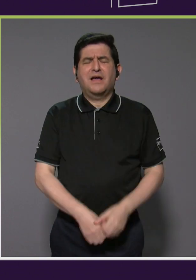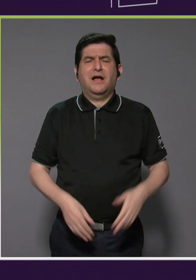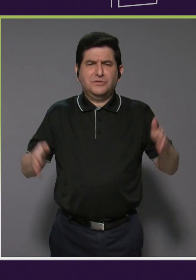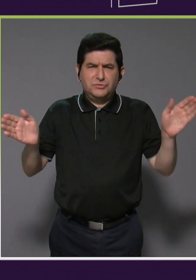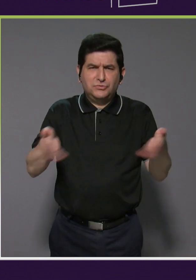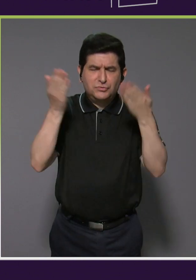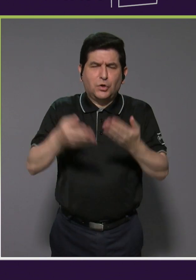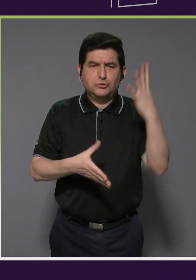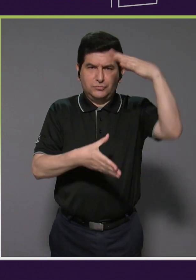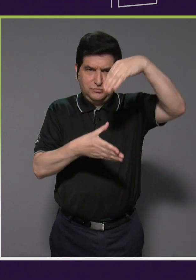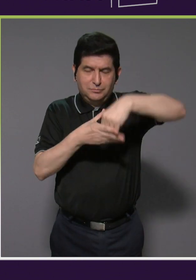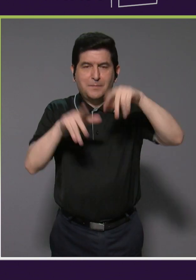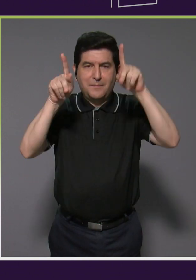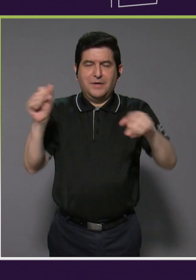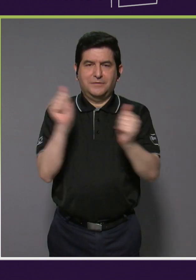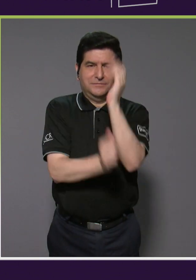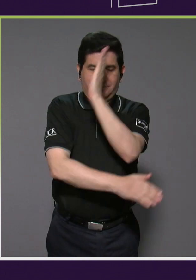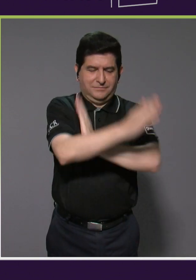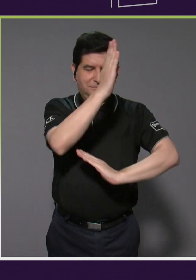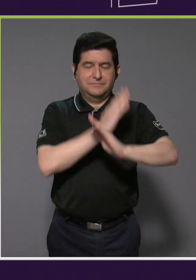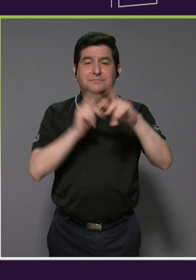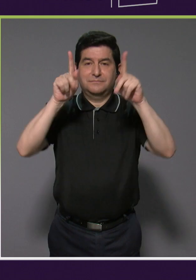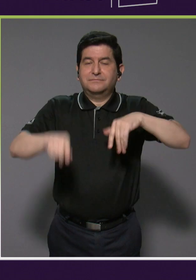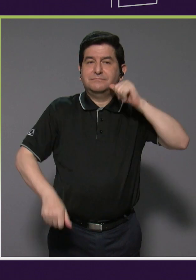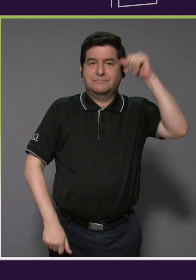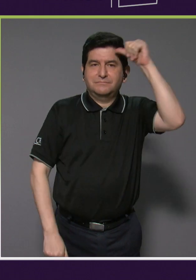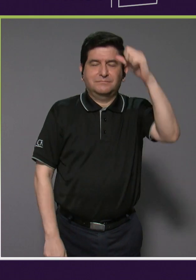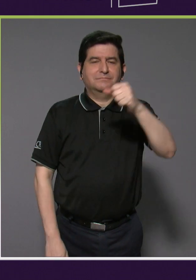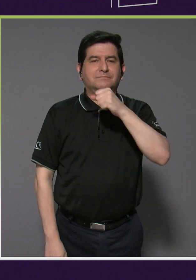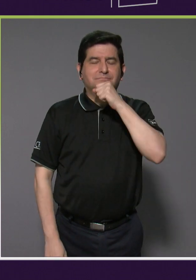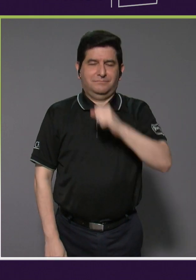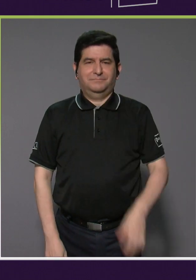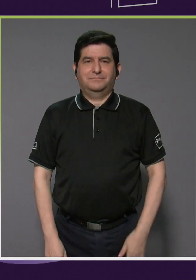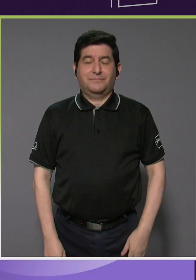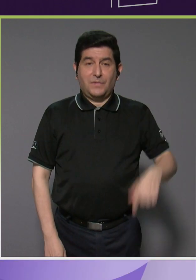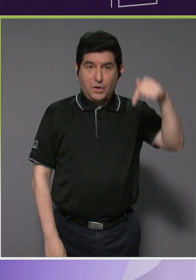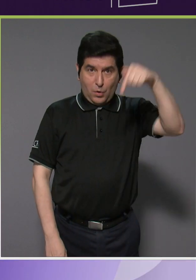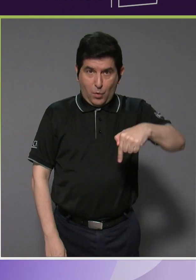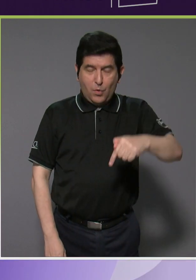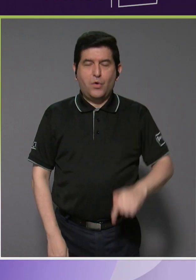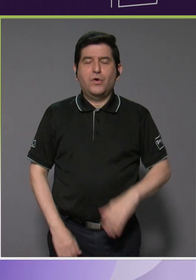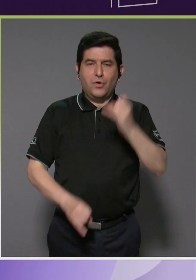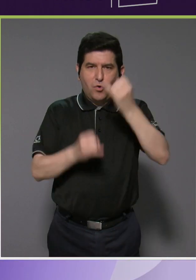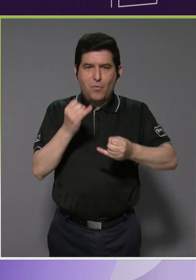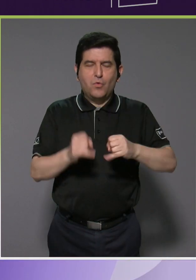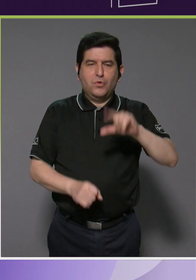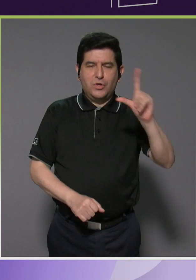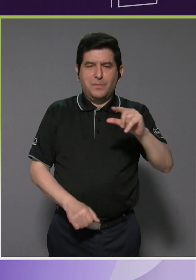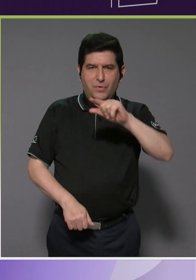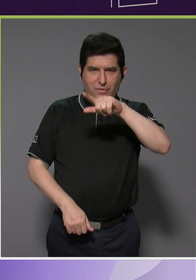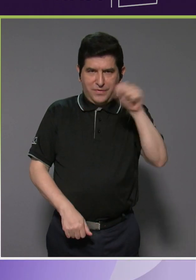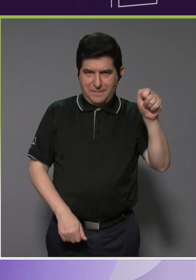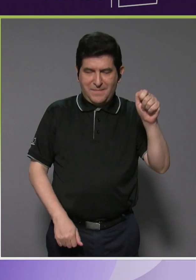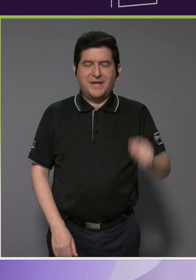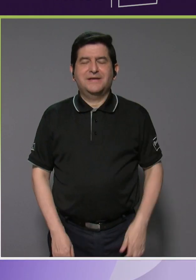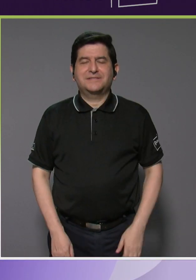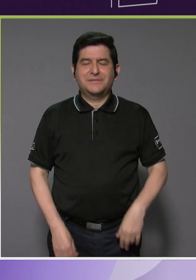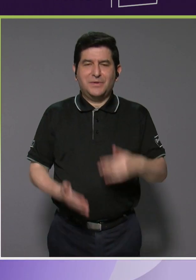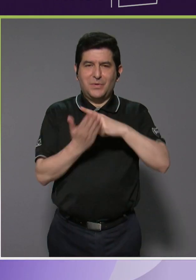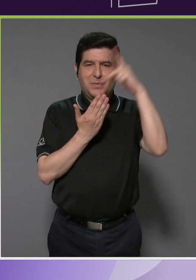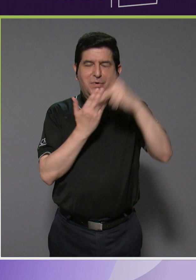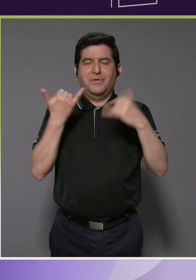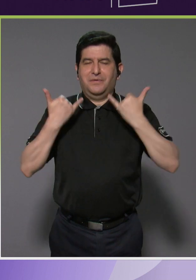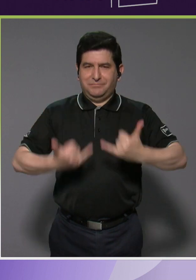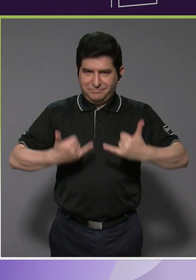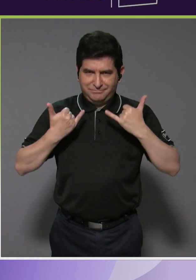la inclusión de personas con discapacidad y personas adultas mayores. Hoy, como cada último lunes del mes, tenemos nuestra edición en